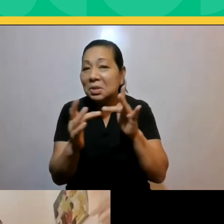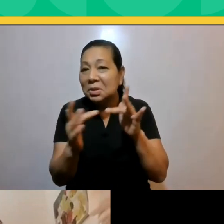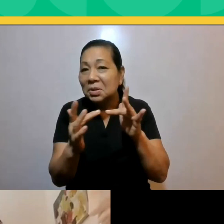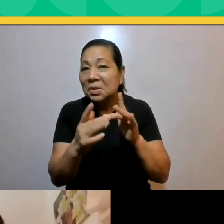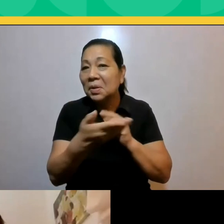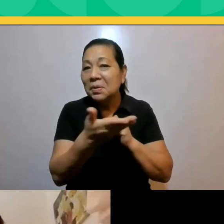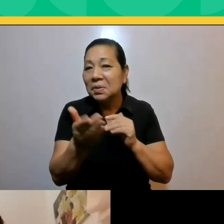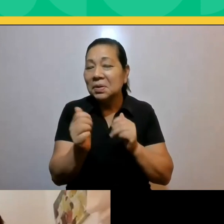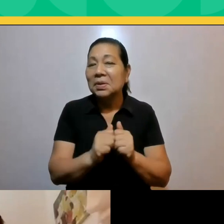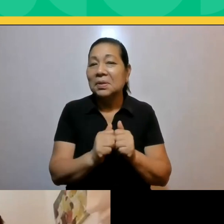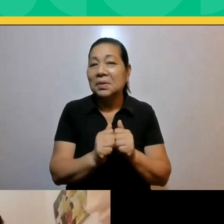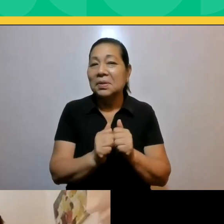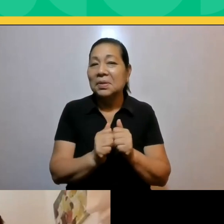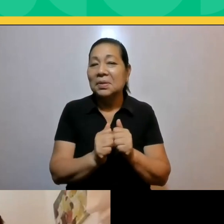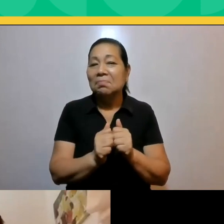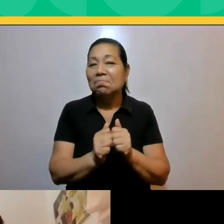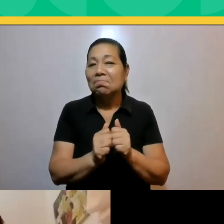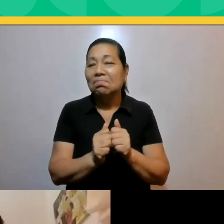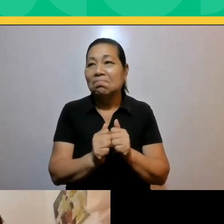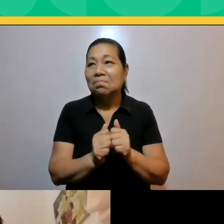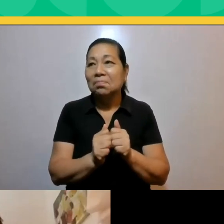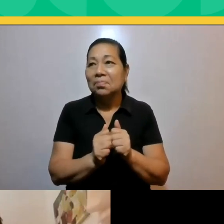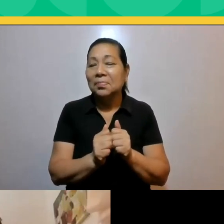pueden escribirle?